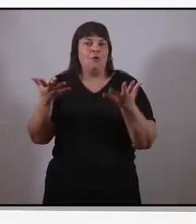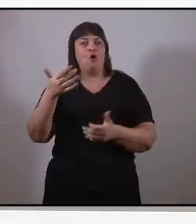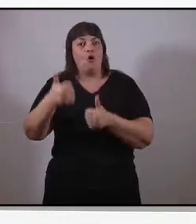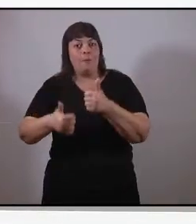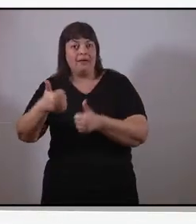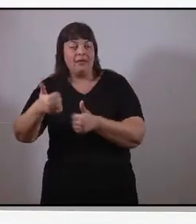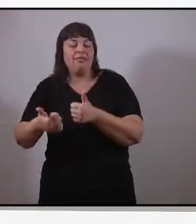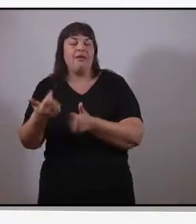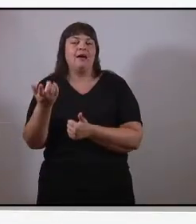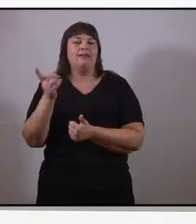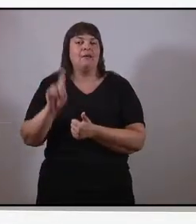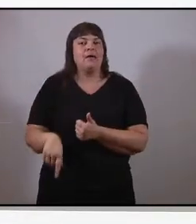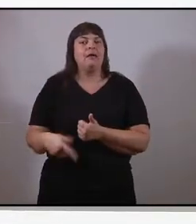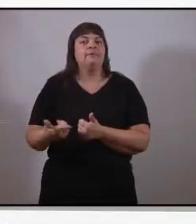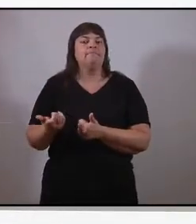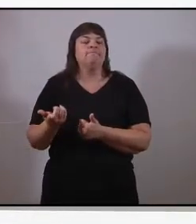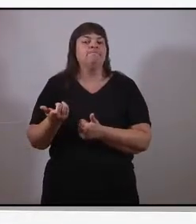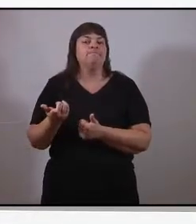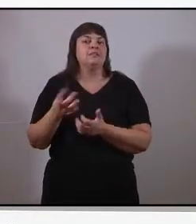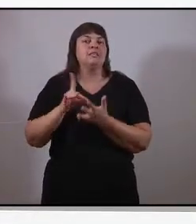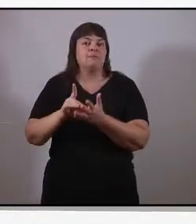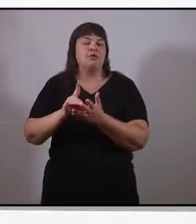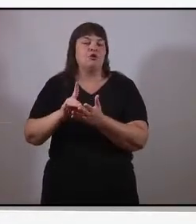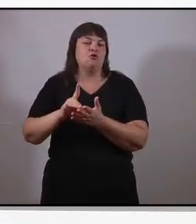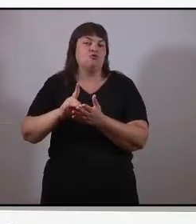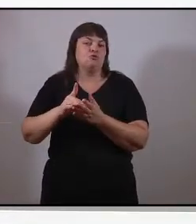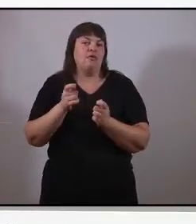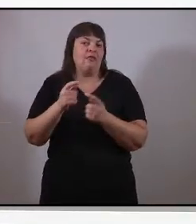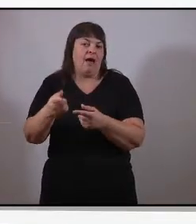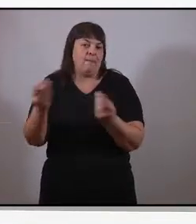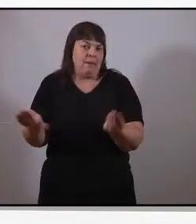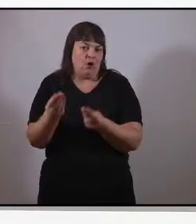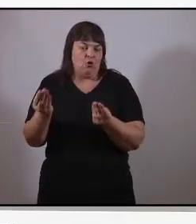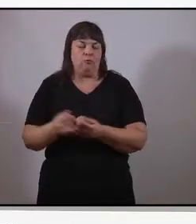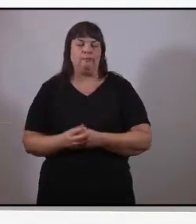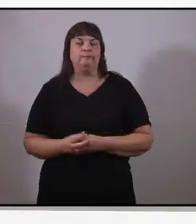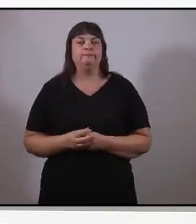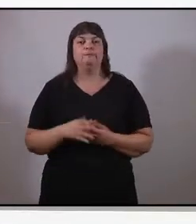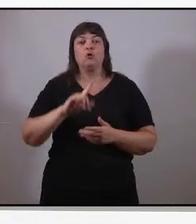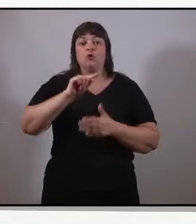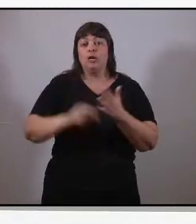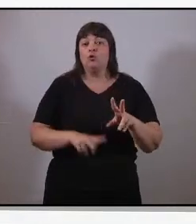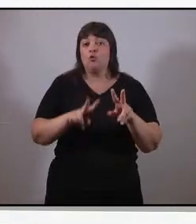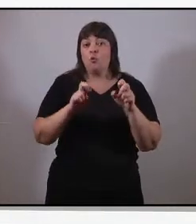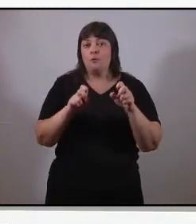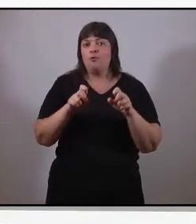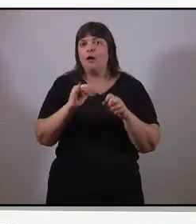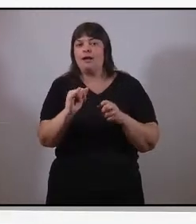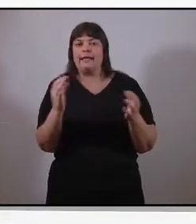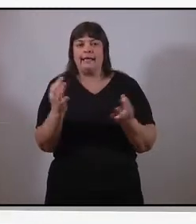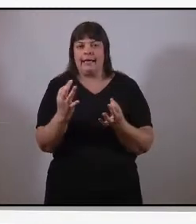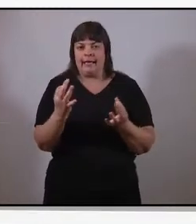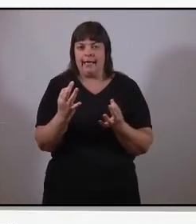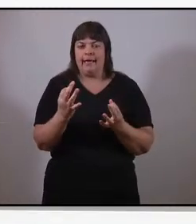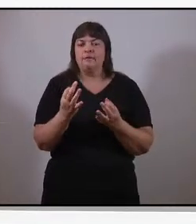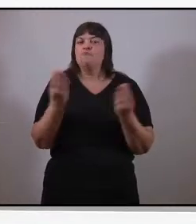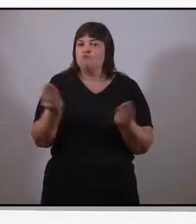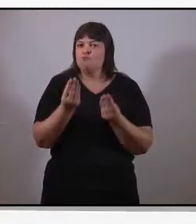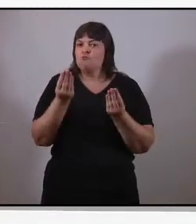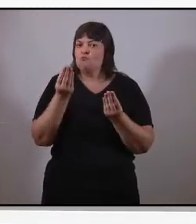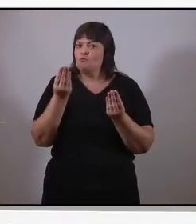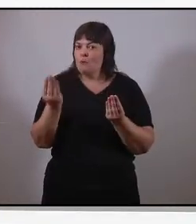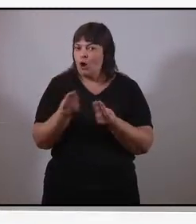competencia y que mejore la prestación del servicio. El nuevo contrato incorpora mejoras